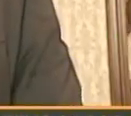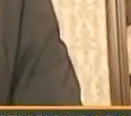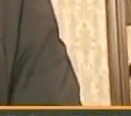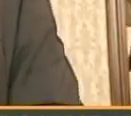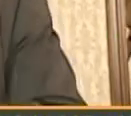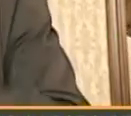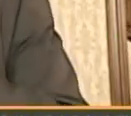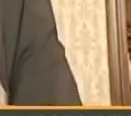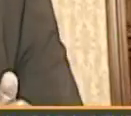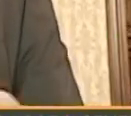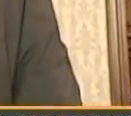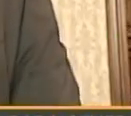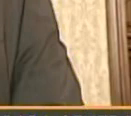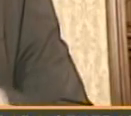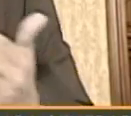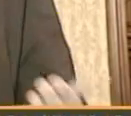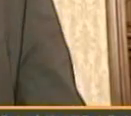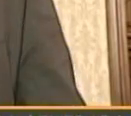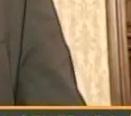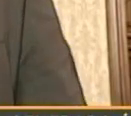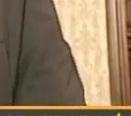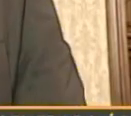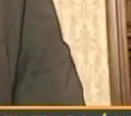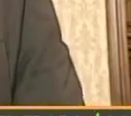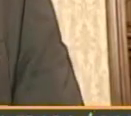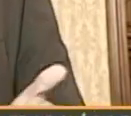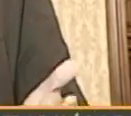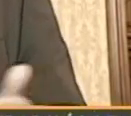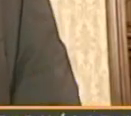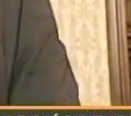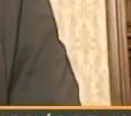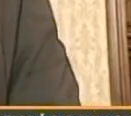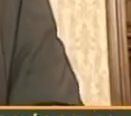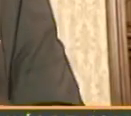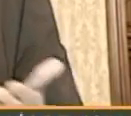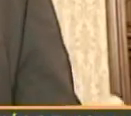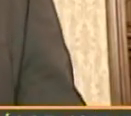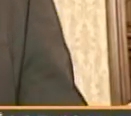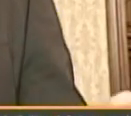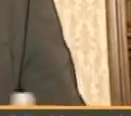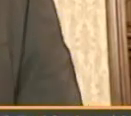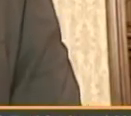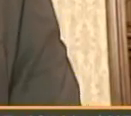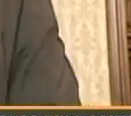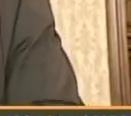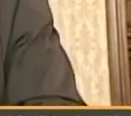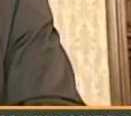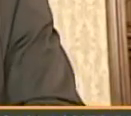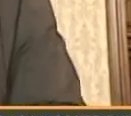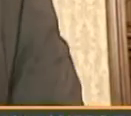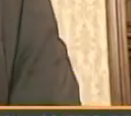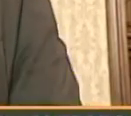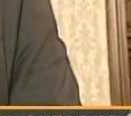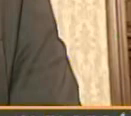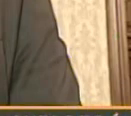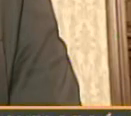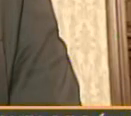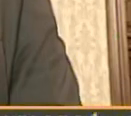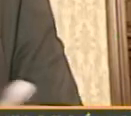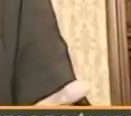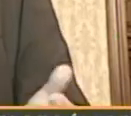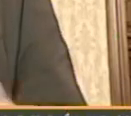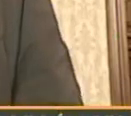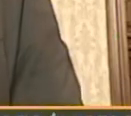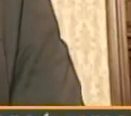Estados Latinoamericanos y del Caribe, ya que la confianza con la Organización de Estados Americanos, lamentablemente, en este momento ya se ha